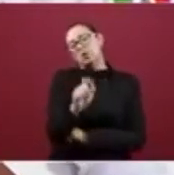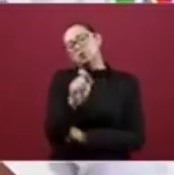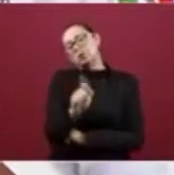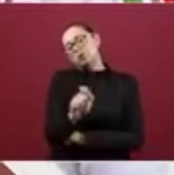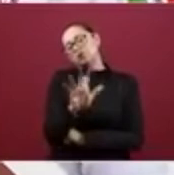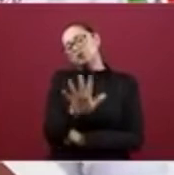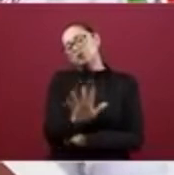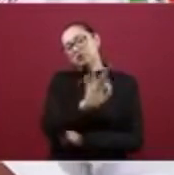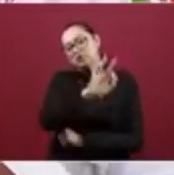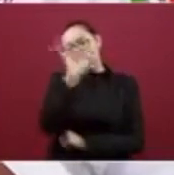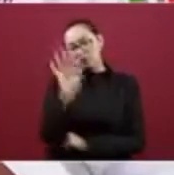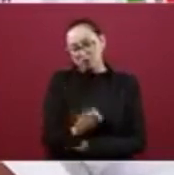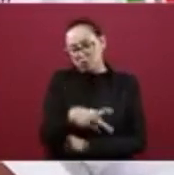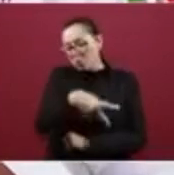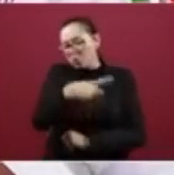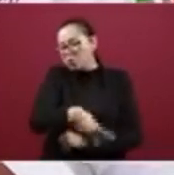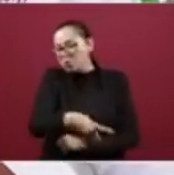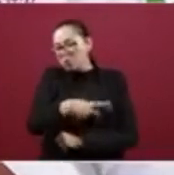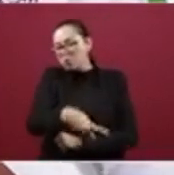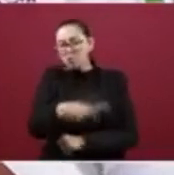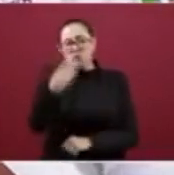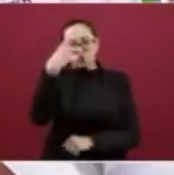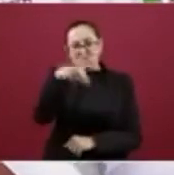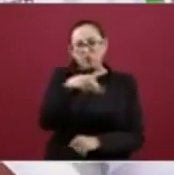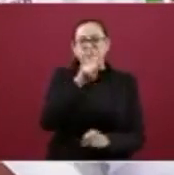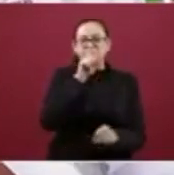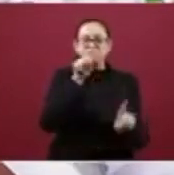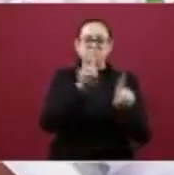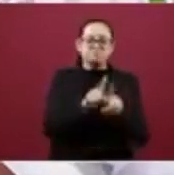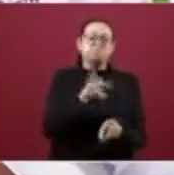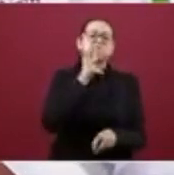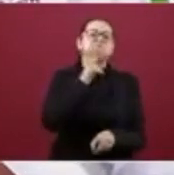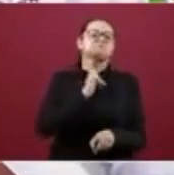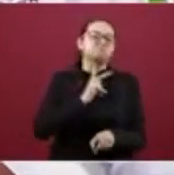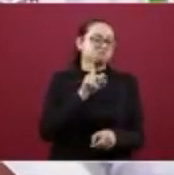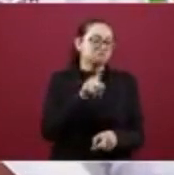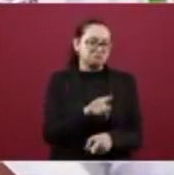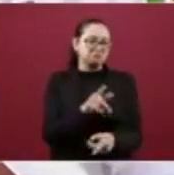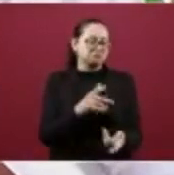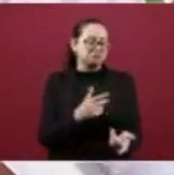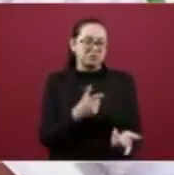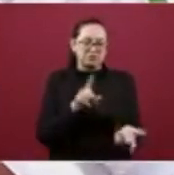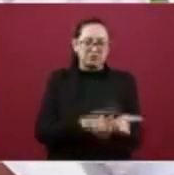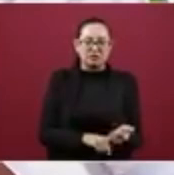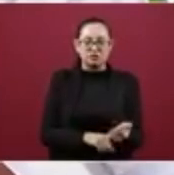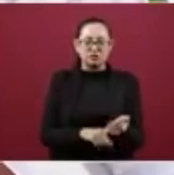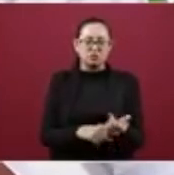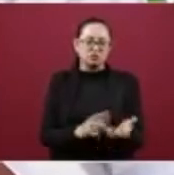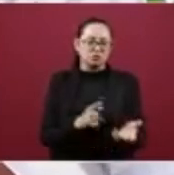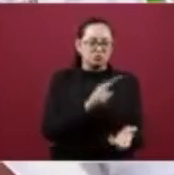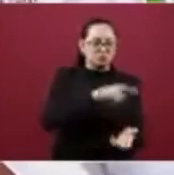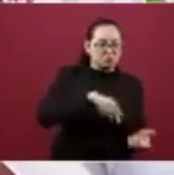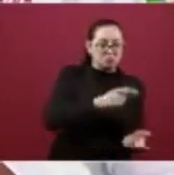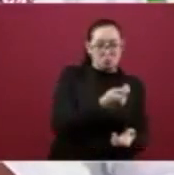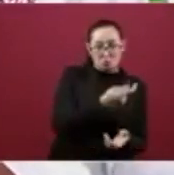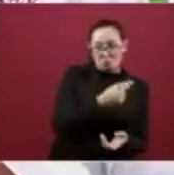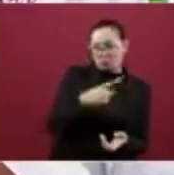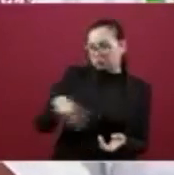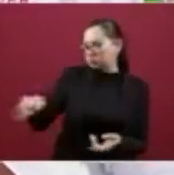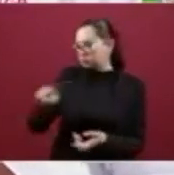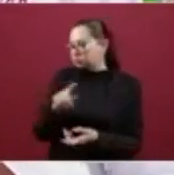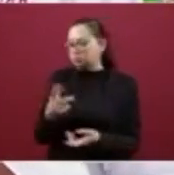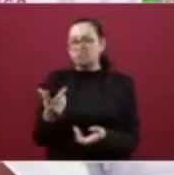99.5% y ellos también tienen una producción petrolera de hidrocarburos muy baja a comparación de su demanda. Y